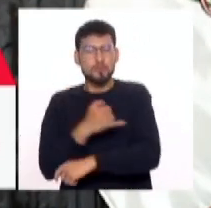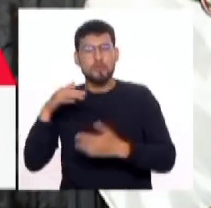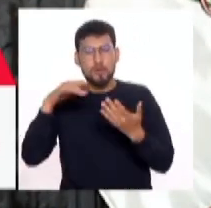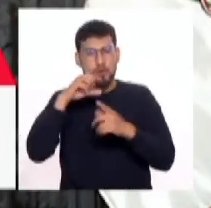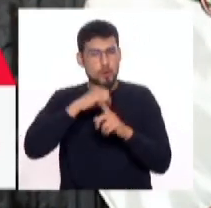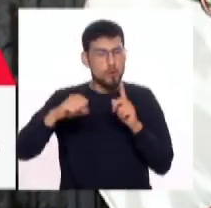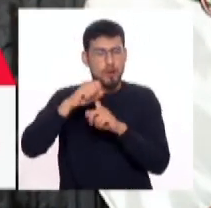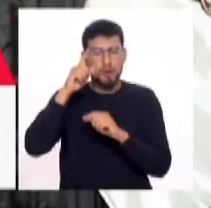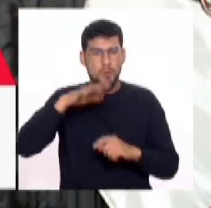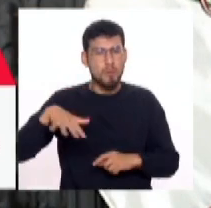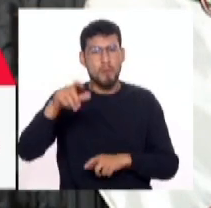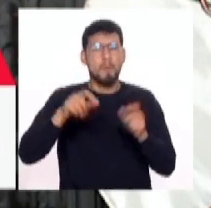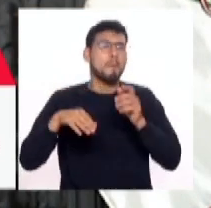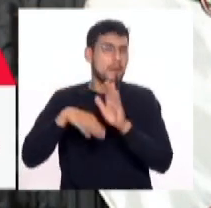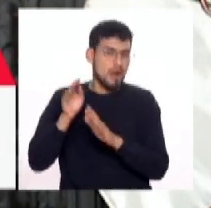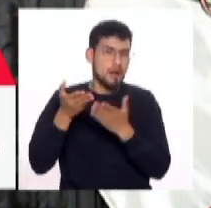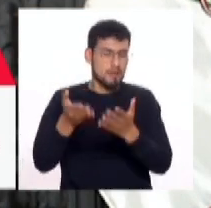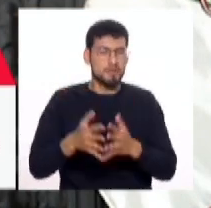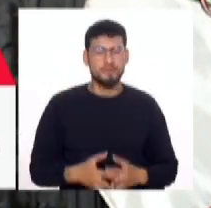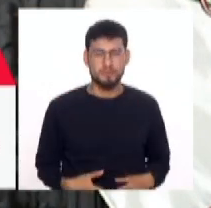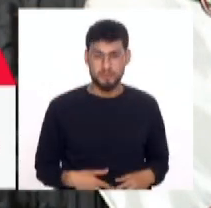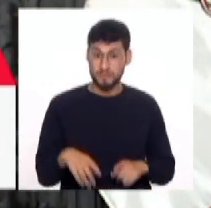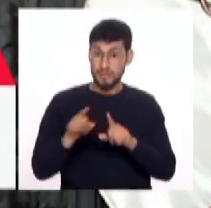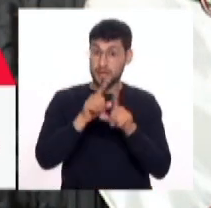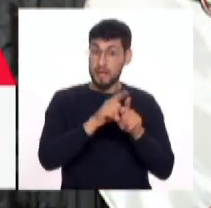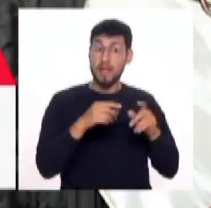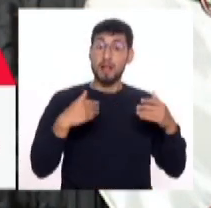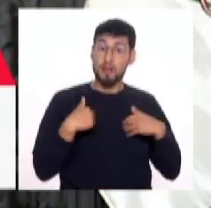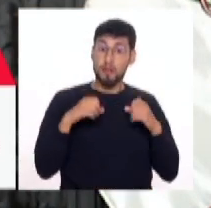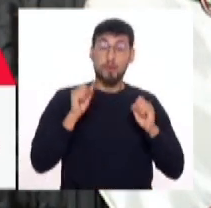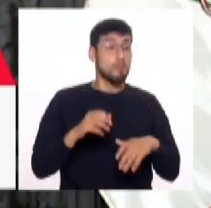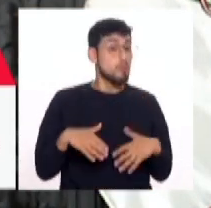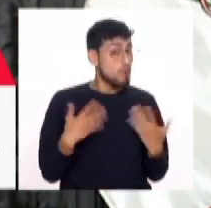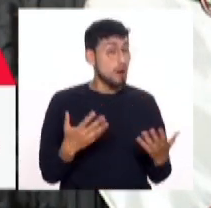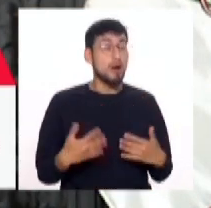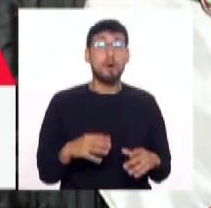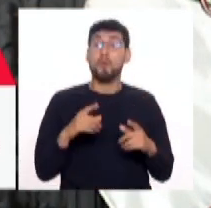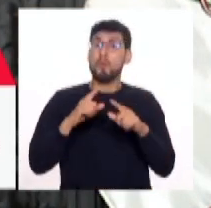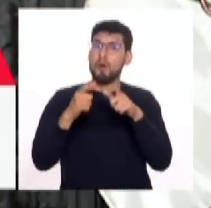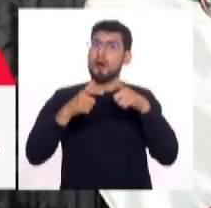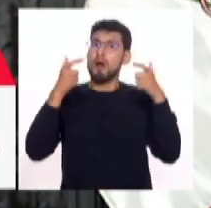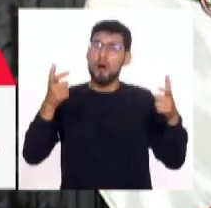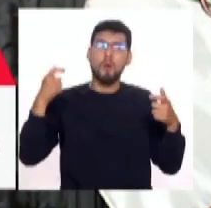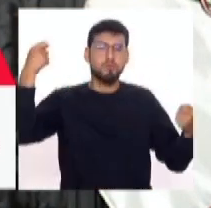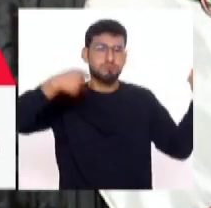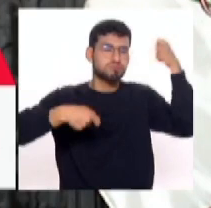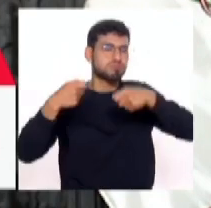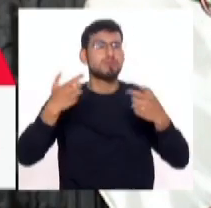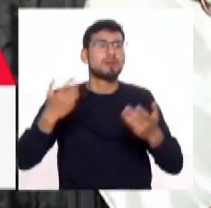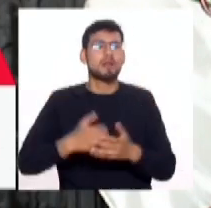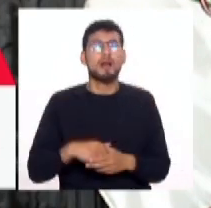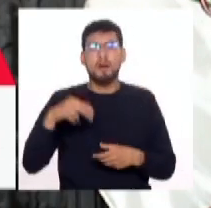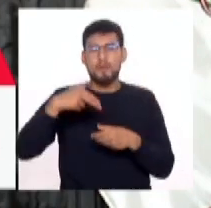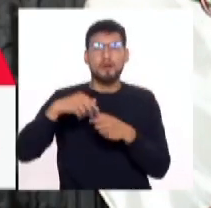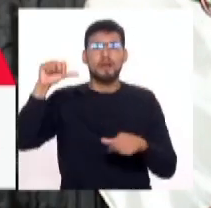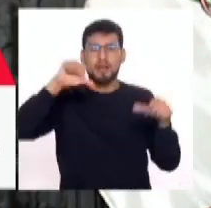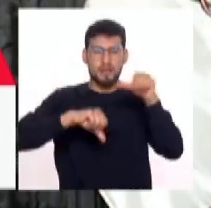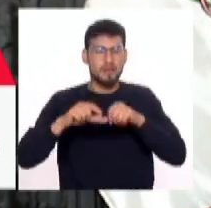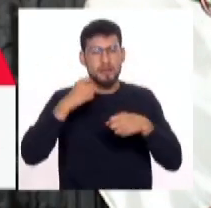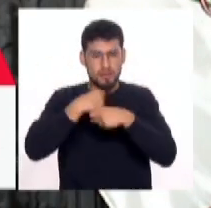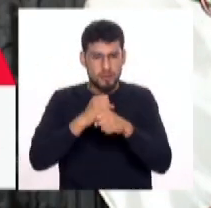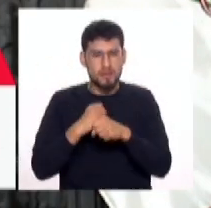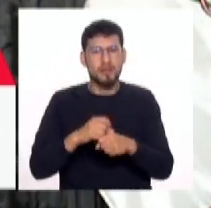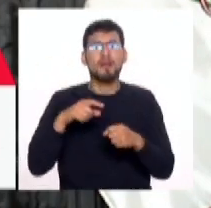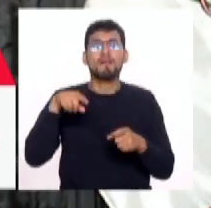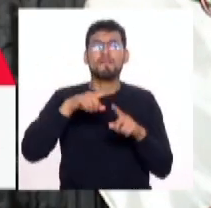económico y social para más peruanos. Y además es un recurso que puede convocar grandes proyectos de inversión como la petroquímica y el desarrollo